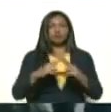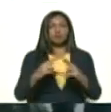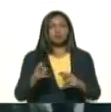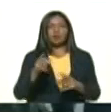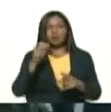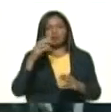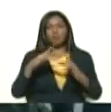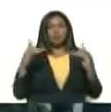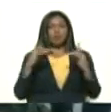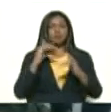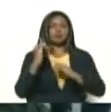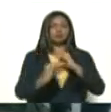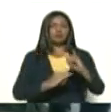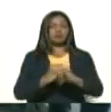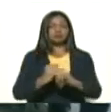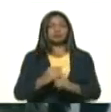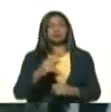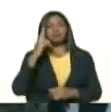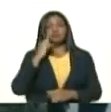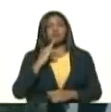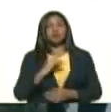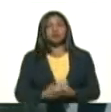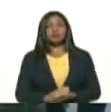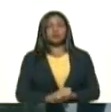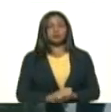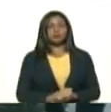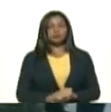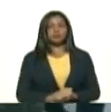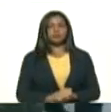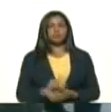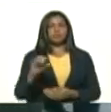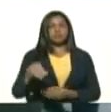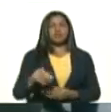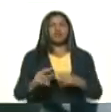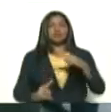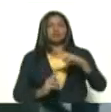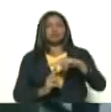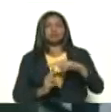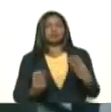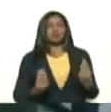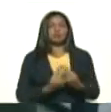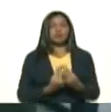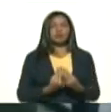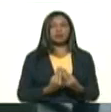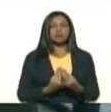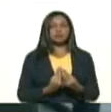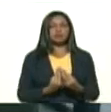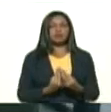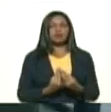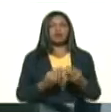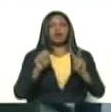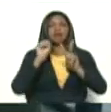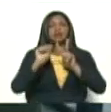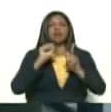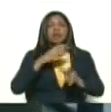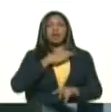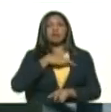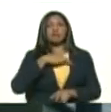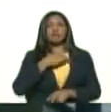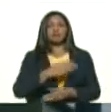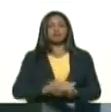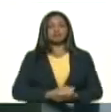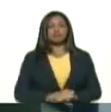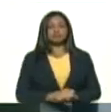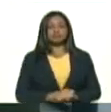el Puente Internacional Simón Bolívar, San Antonio, Estado Táchira. Me acompaña el compatriota Meryl Maldonado, jefe de misiones y